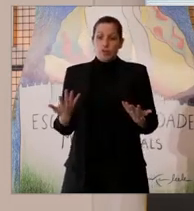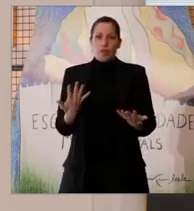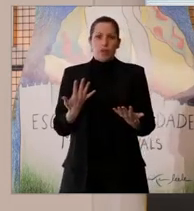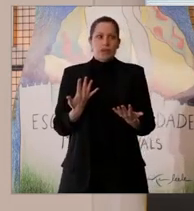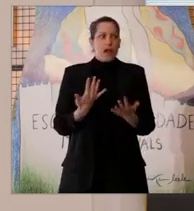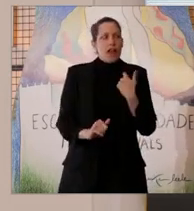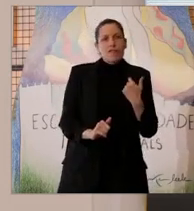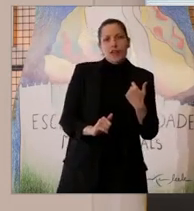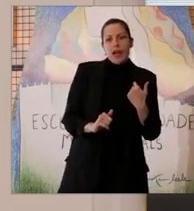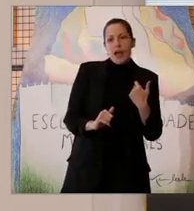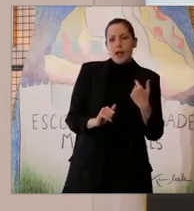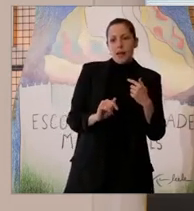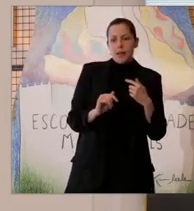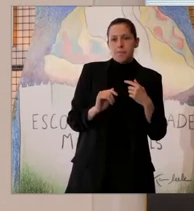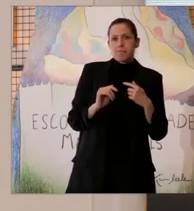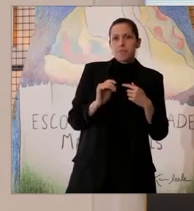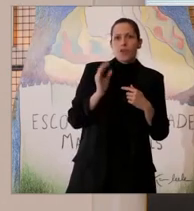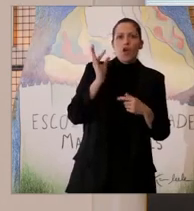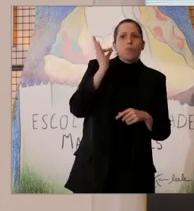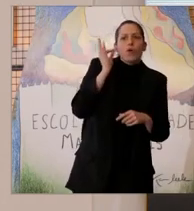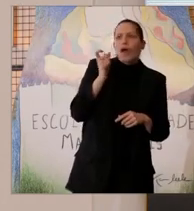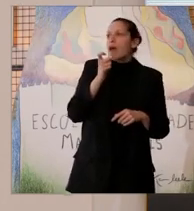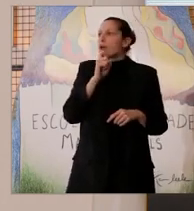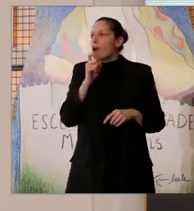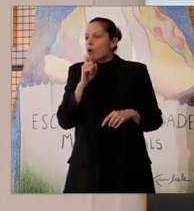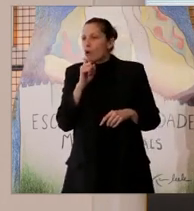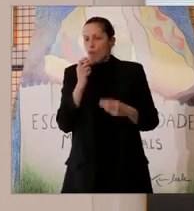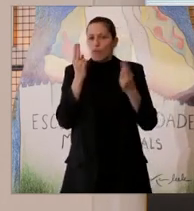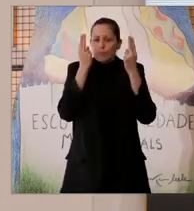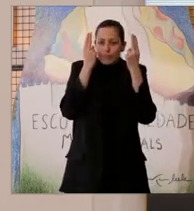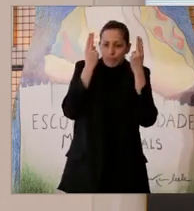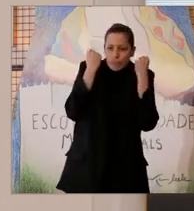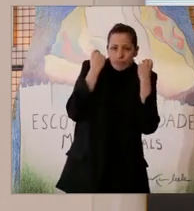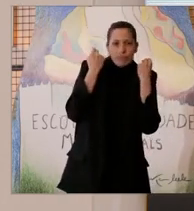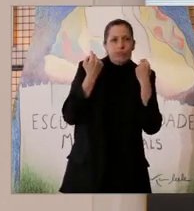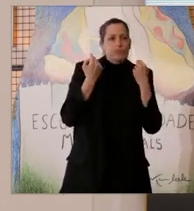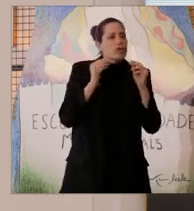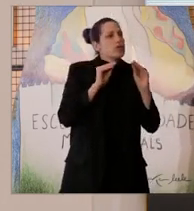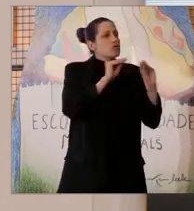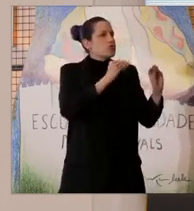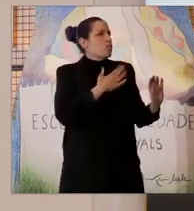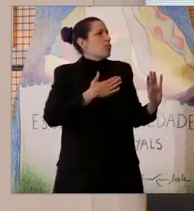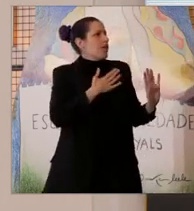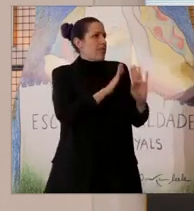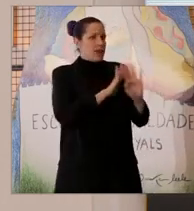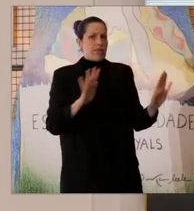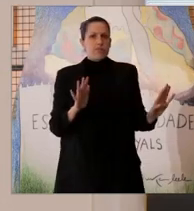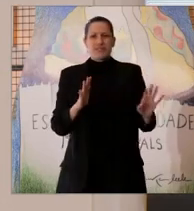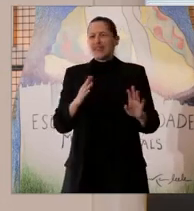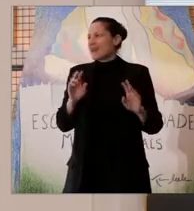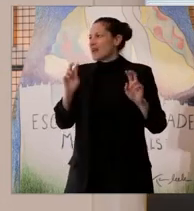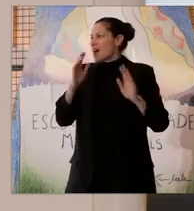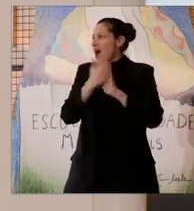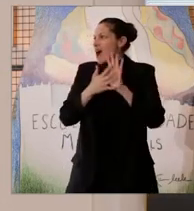mujer sumisa dedicada al placer del otro yo no quiero hablar de porno estando aquí Rosa como no quiero hablar